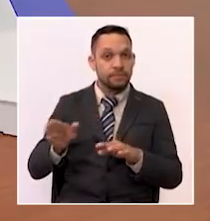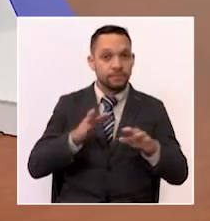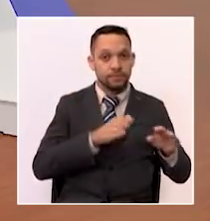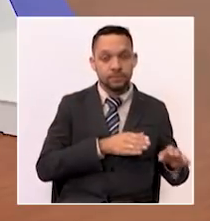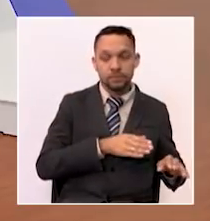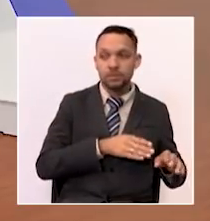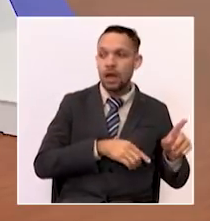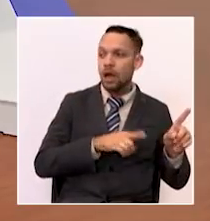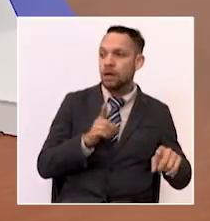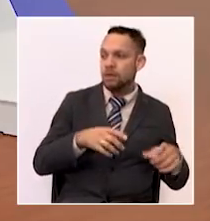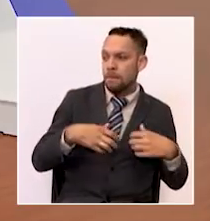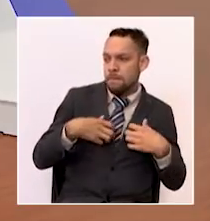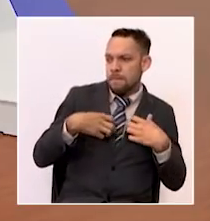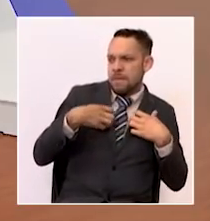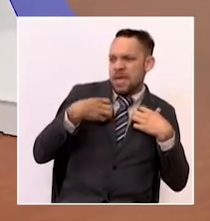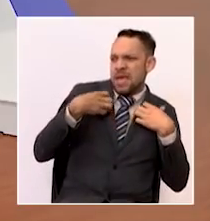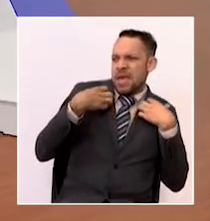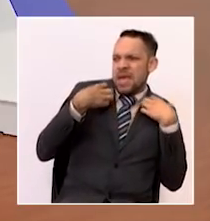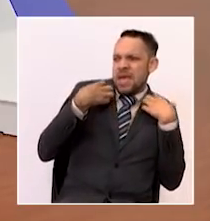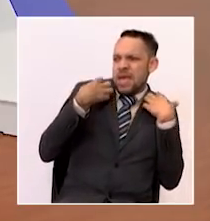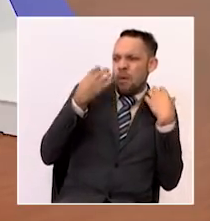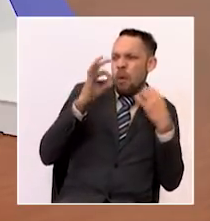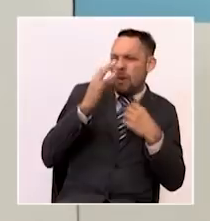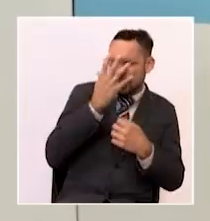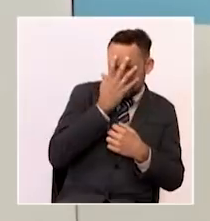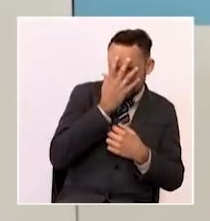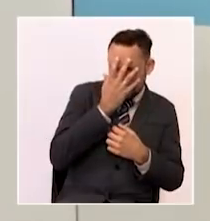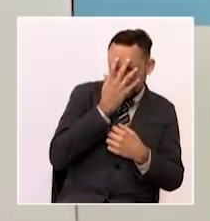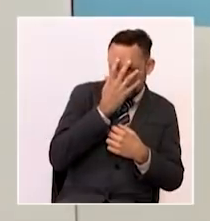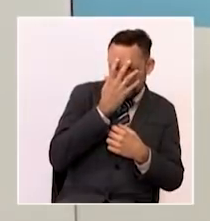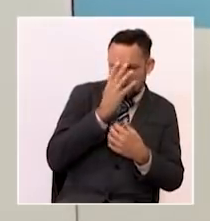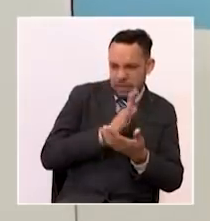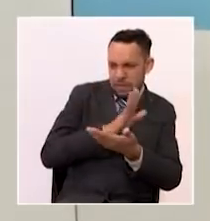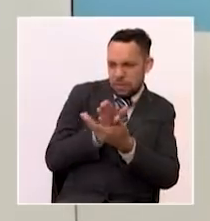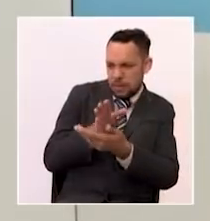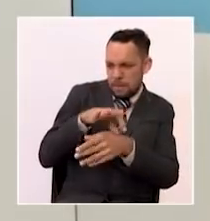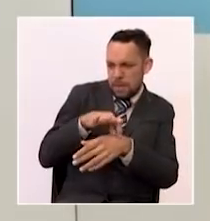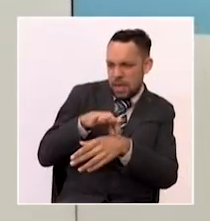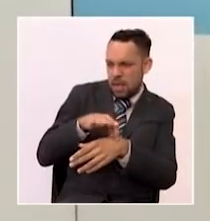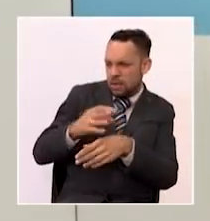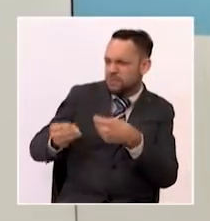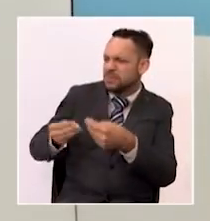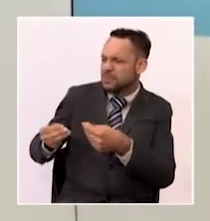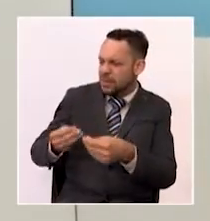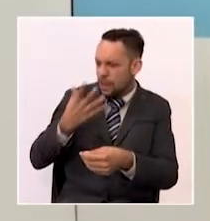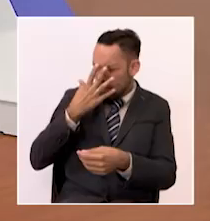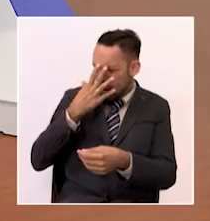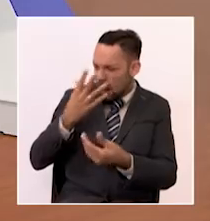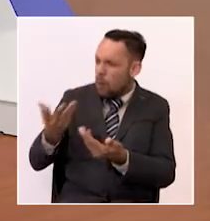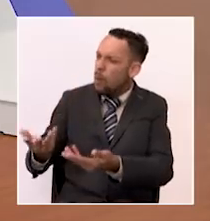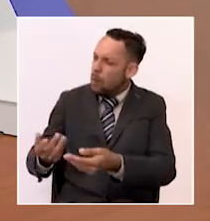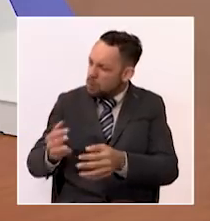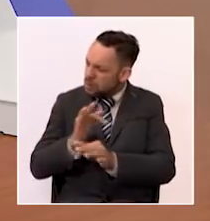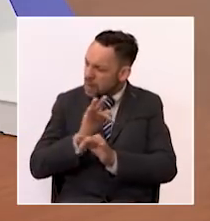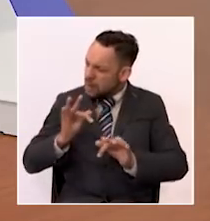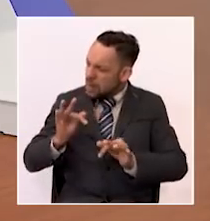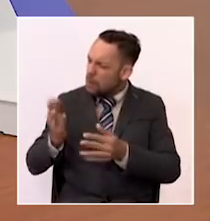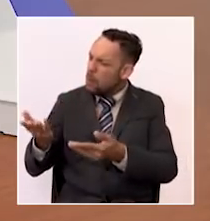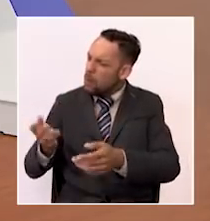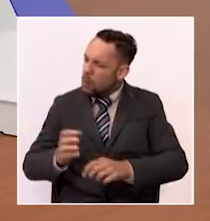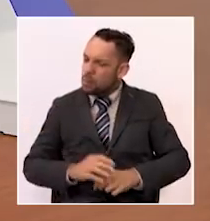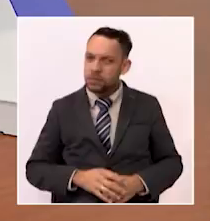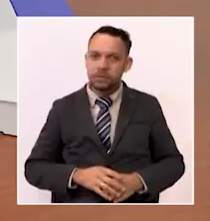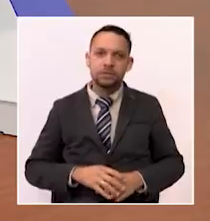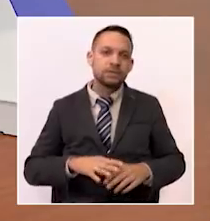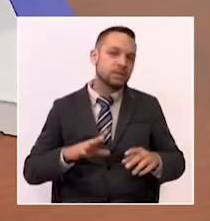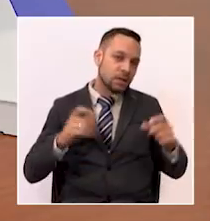consultar, pues el miedo no le da pena ir a la consulta. ¿Cómo son estos tratamientos, doctora Jurado? Pues yo creo que yo